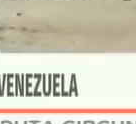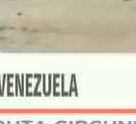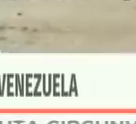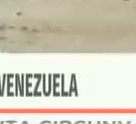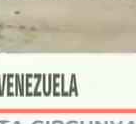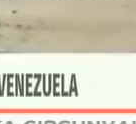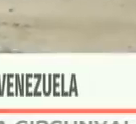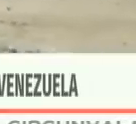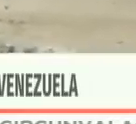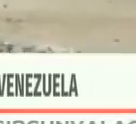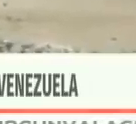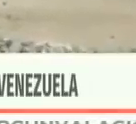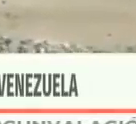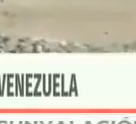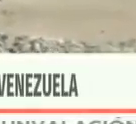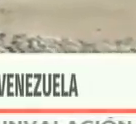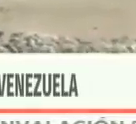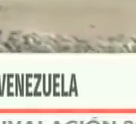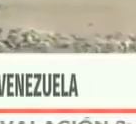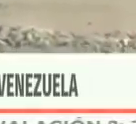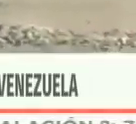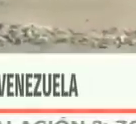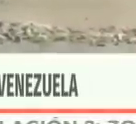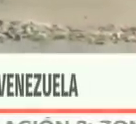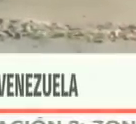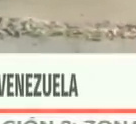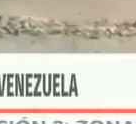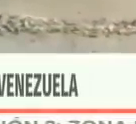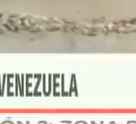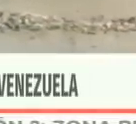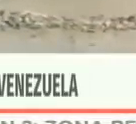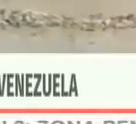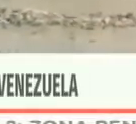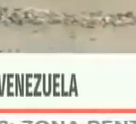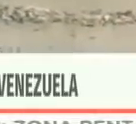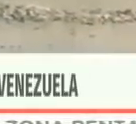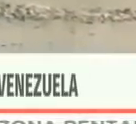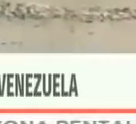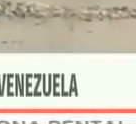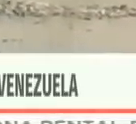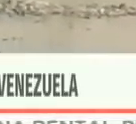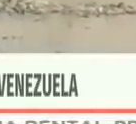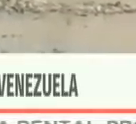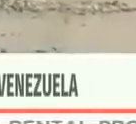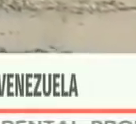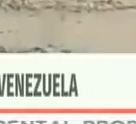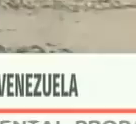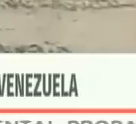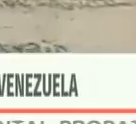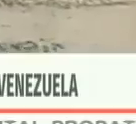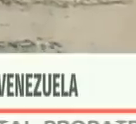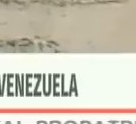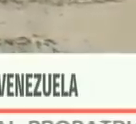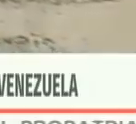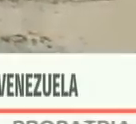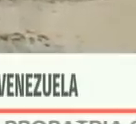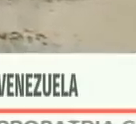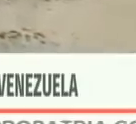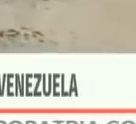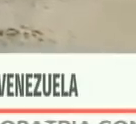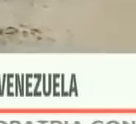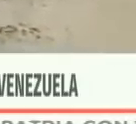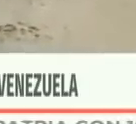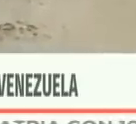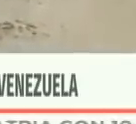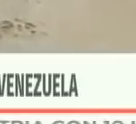patria. Vamos a colocar este trabajo de alto impacto que tenemos que desarrollarlo para demostrar que los